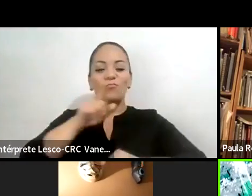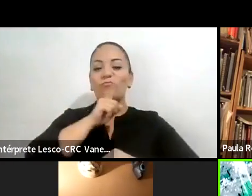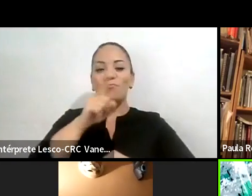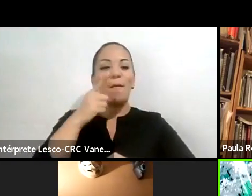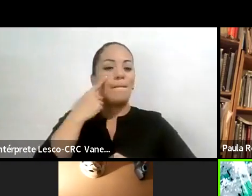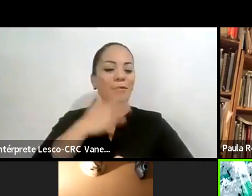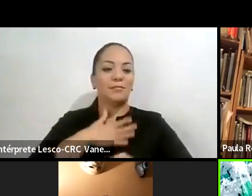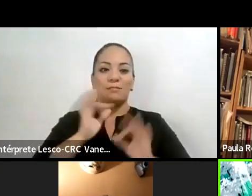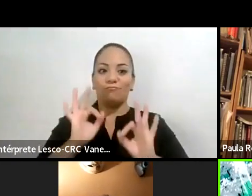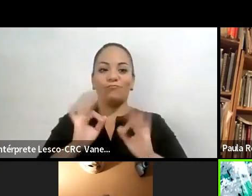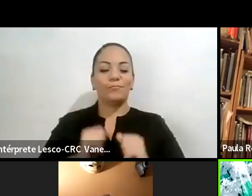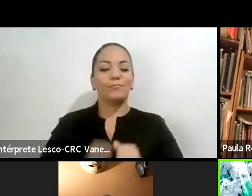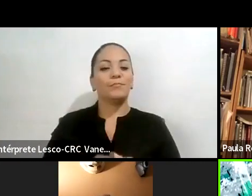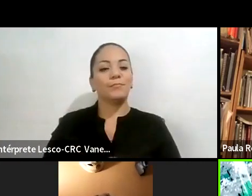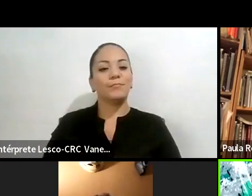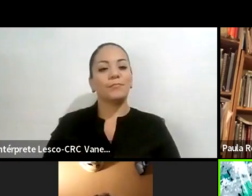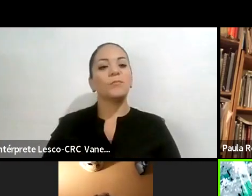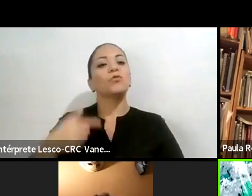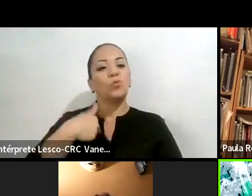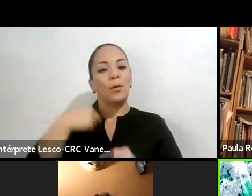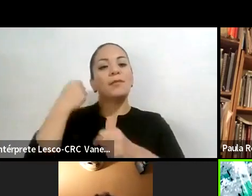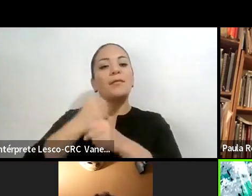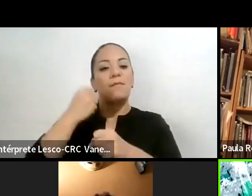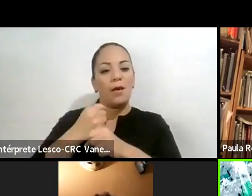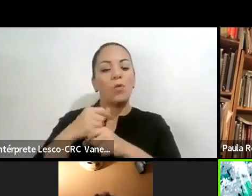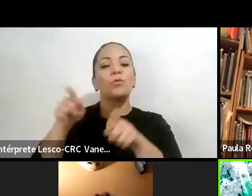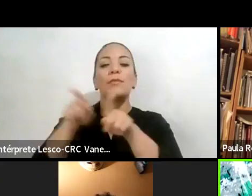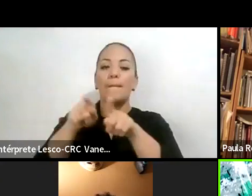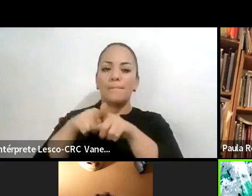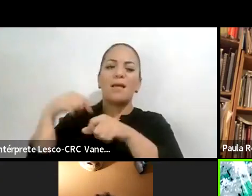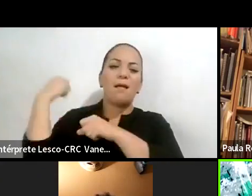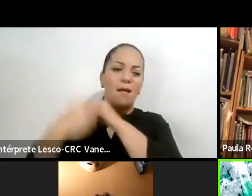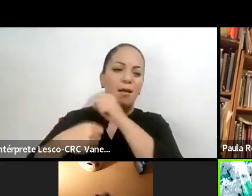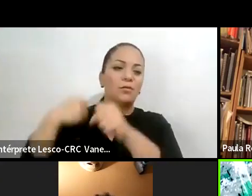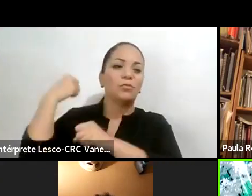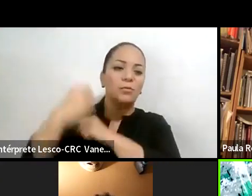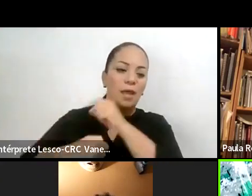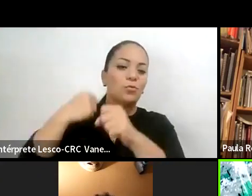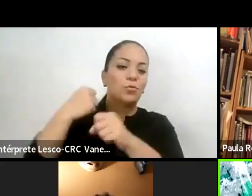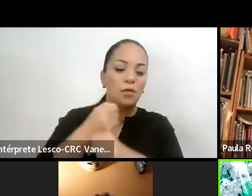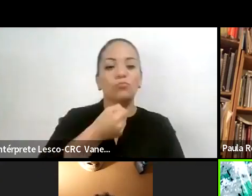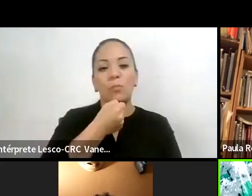bueno, también he trabajado muchos años en cuestiones radiales,